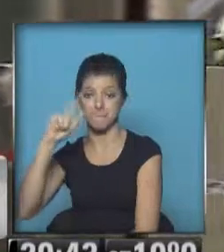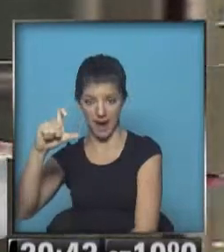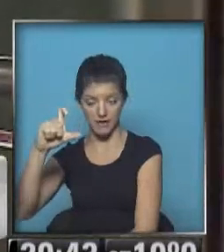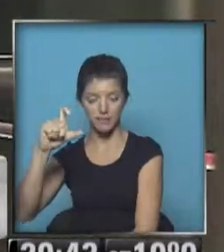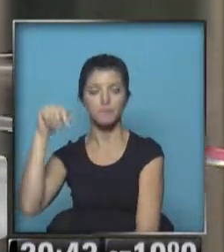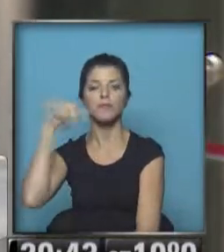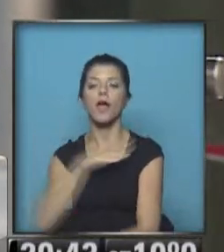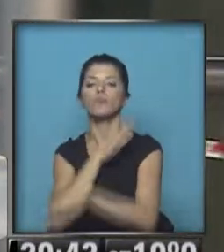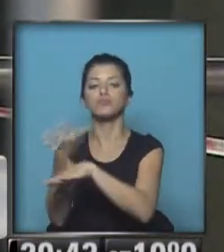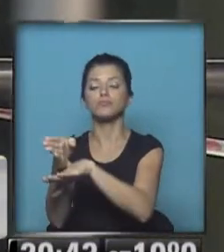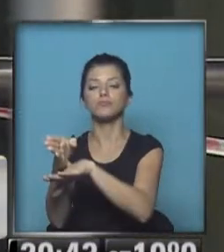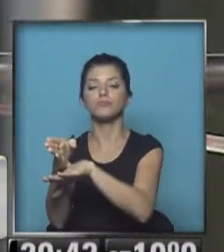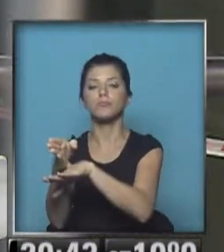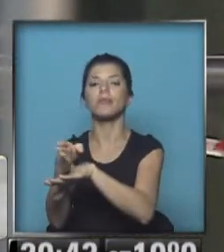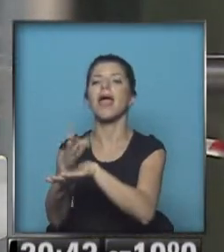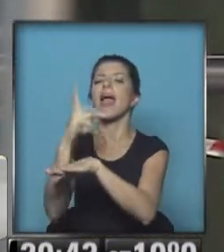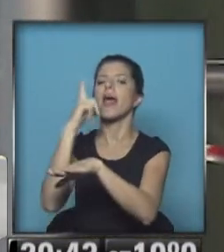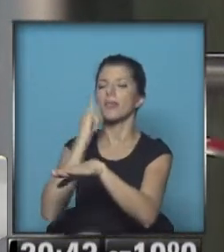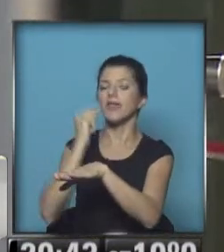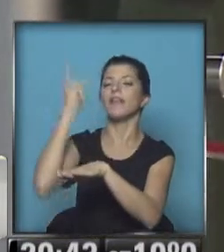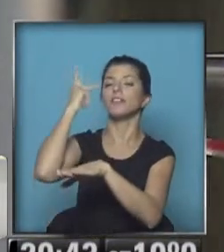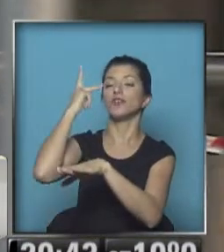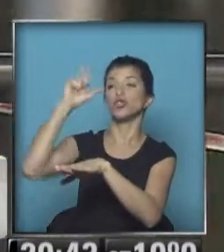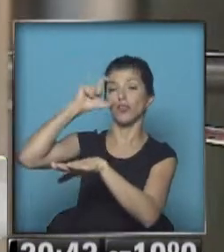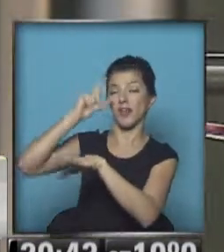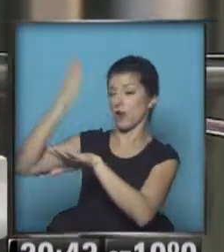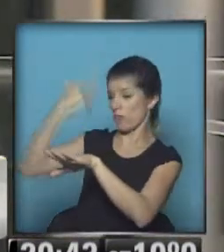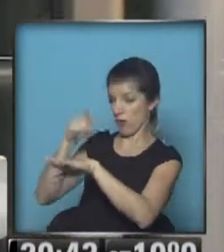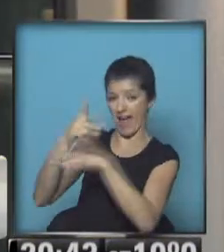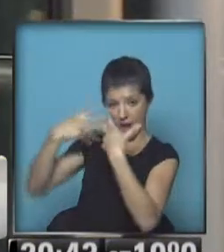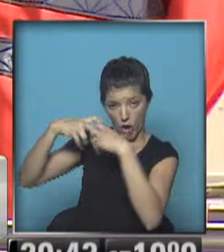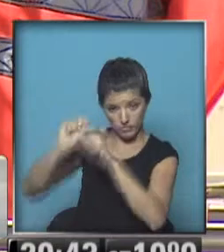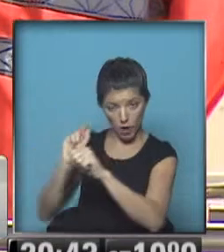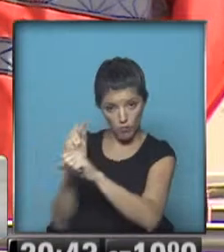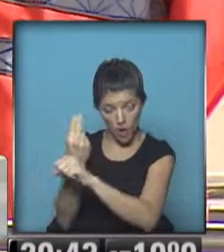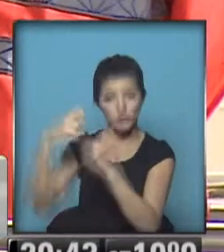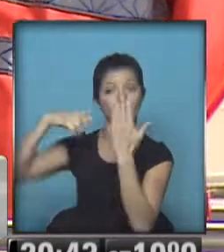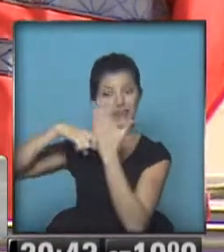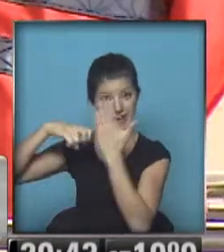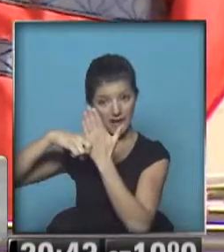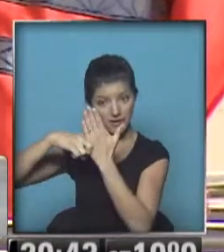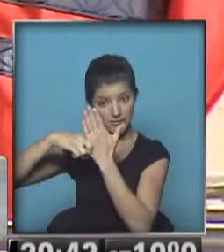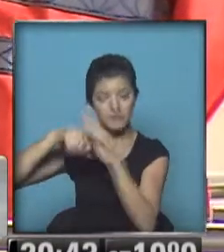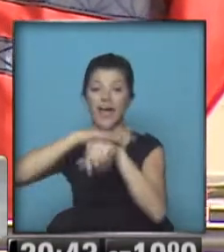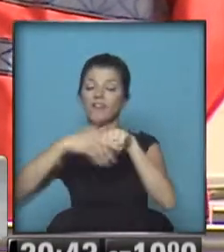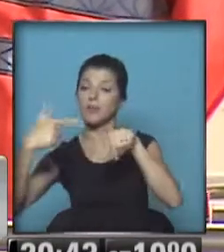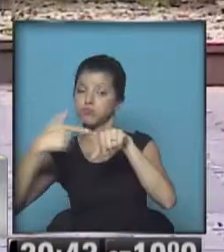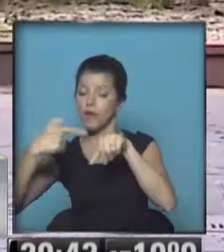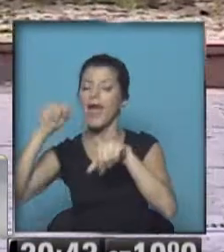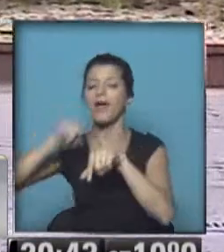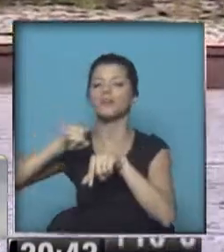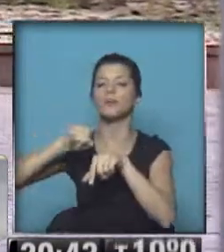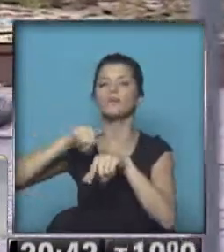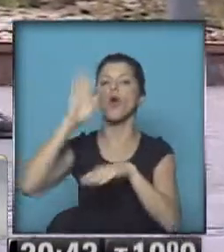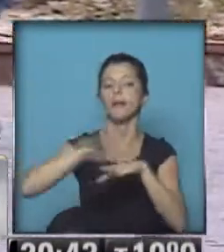donde el día 18 de enero último, Nisman fue hallado muerto con un disparo en la cabeza. El operativo había sido autorizado por